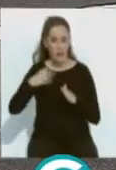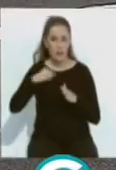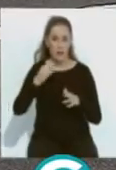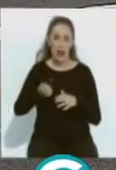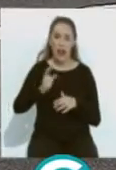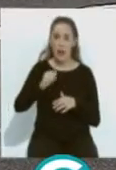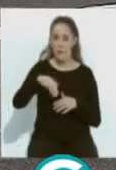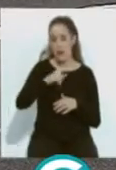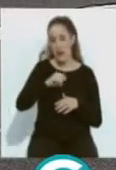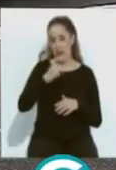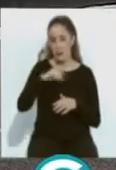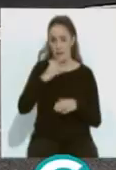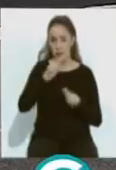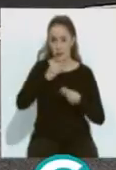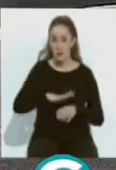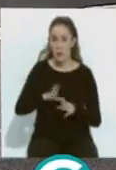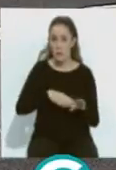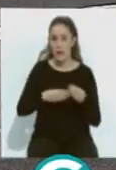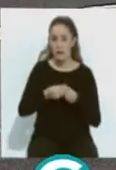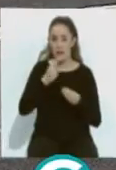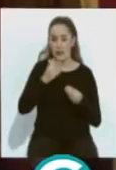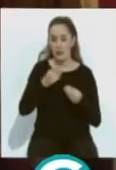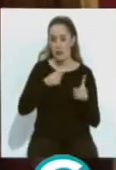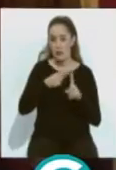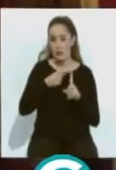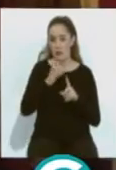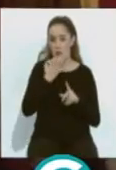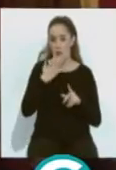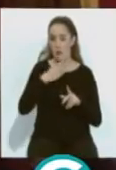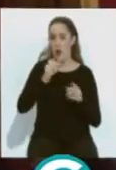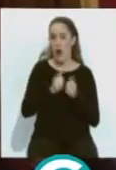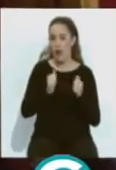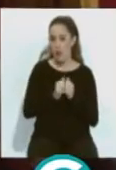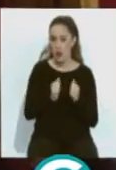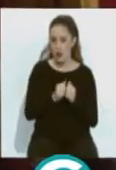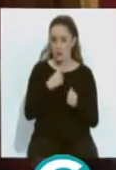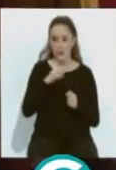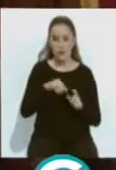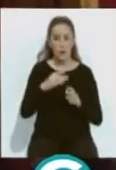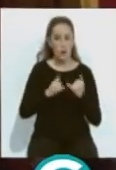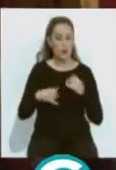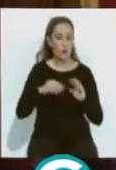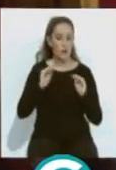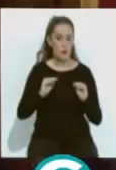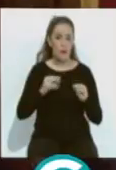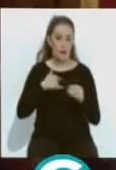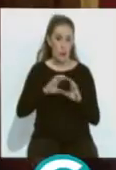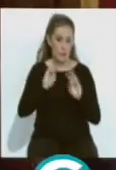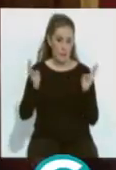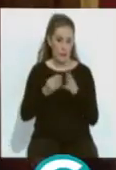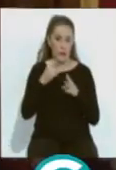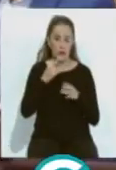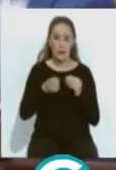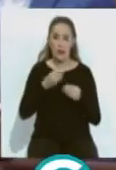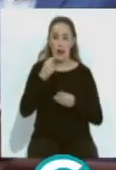Alameda Podaca, sustituyendo el material utilizado por otro como el adoquín. Por último, la formación defenderá en la sesión plenaria la